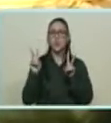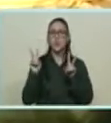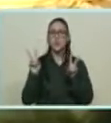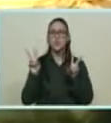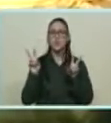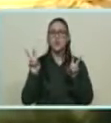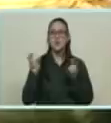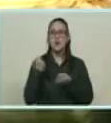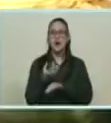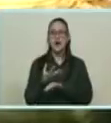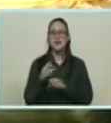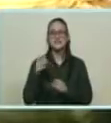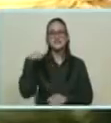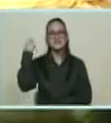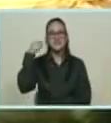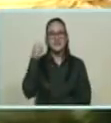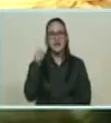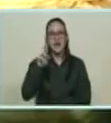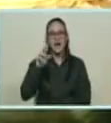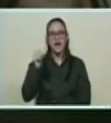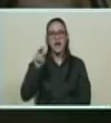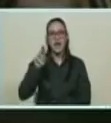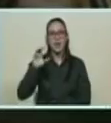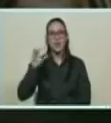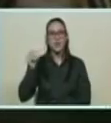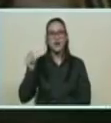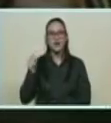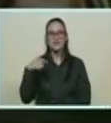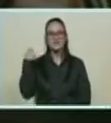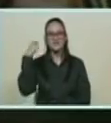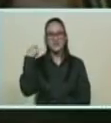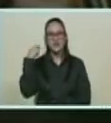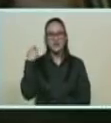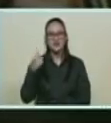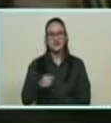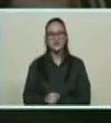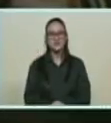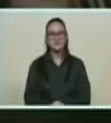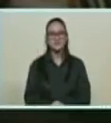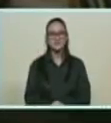Granada, donde estaba el cine Arauca. ¿Arauca qué se llamaba el cine?